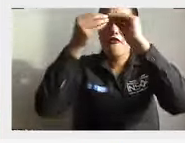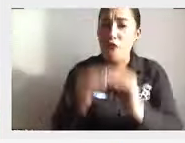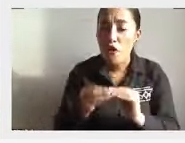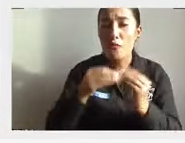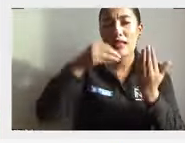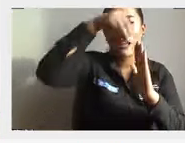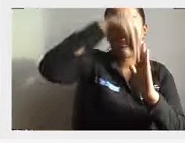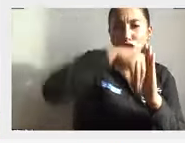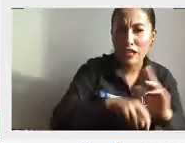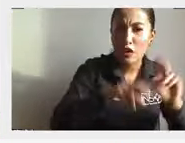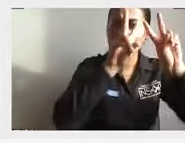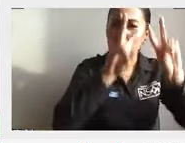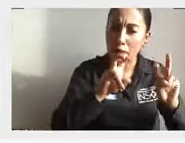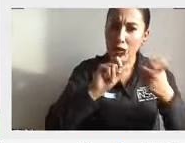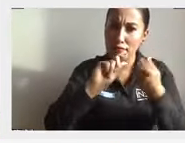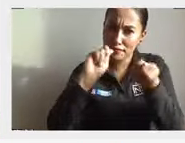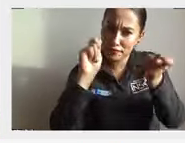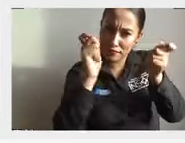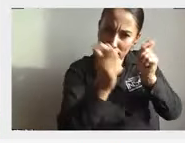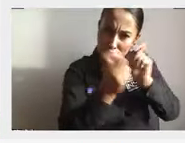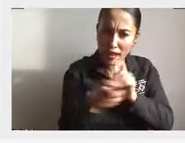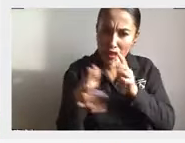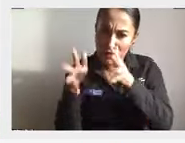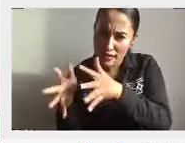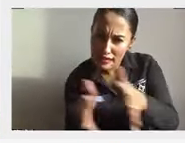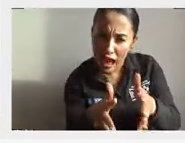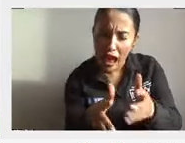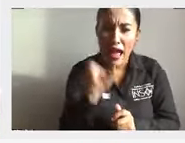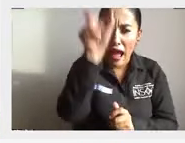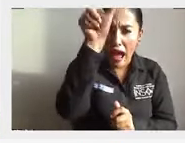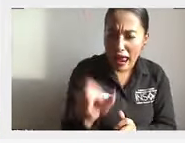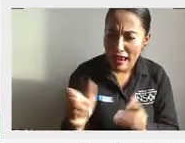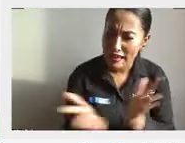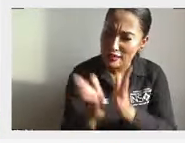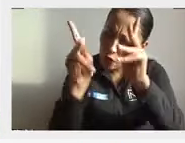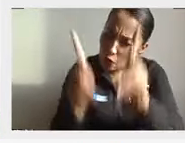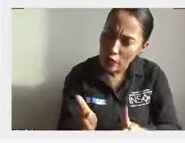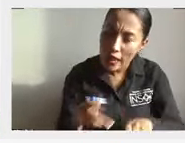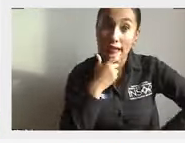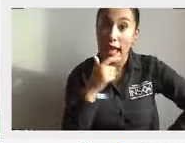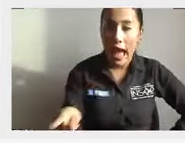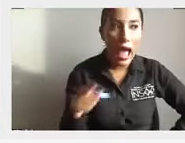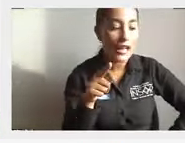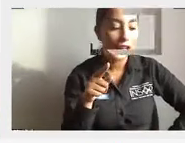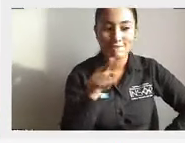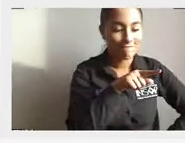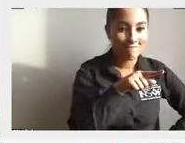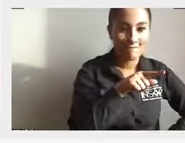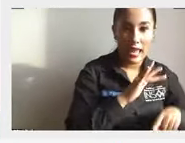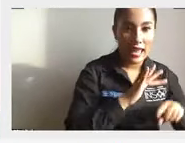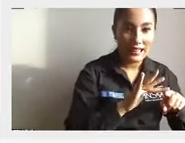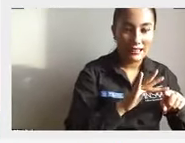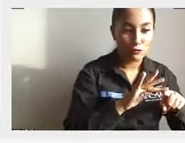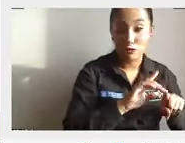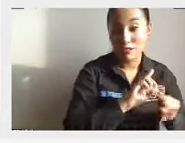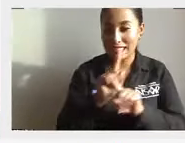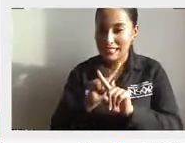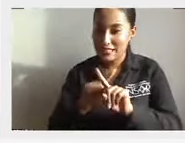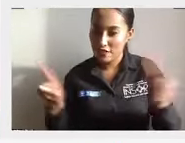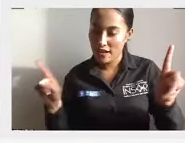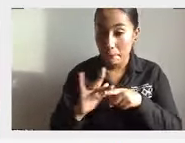múltiples formas de decirle al estudiante que haga otra cosa distinta, ¿cierto? Pero que también